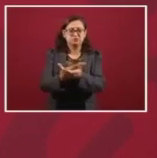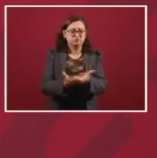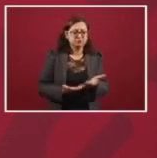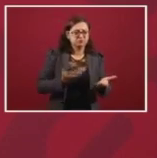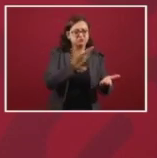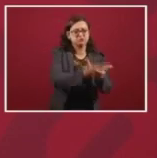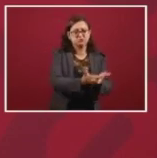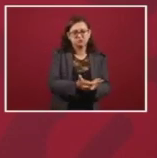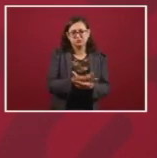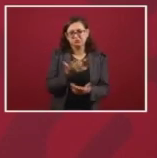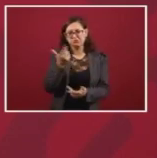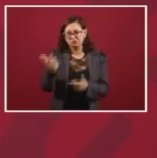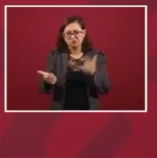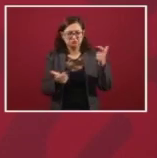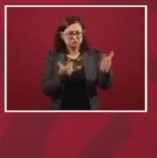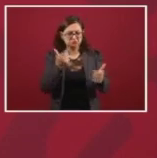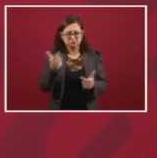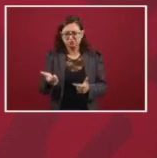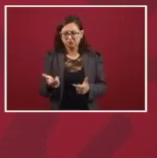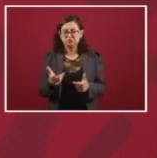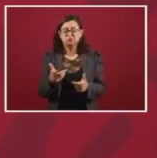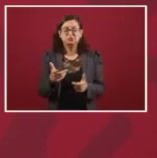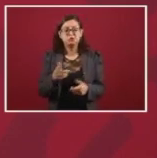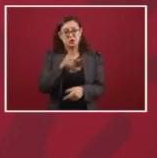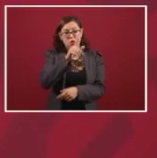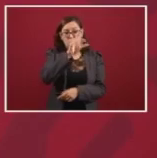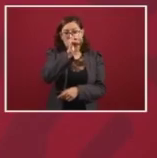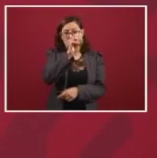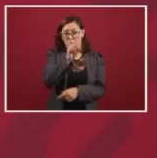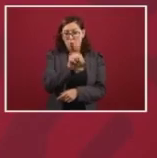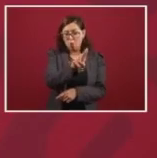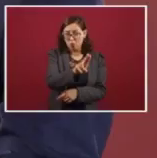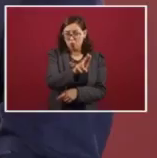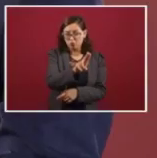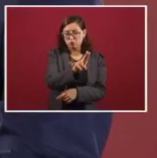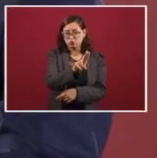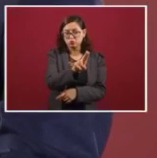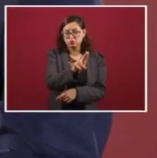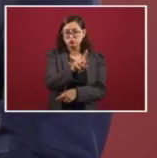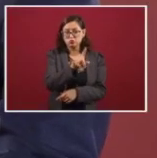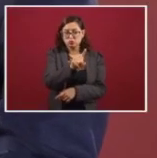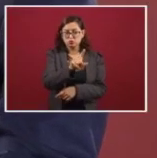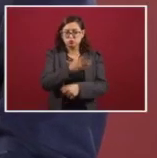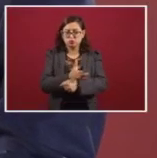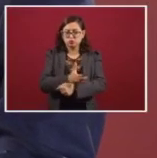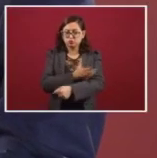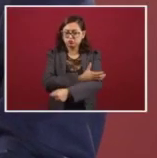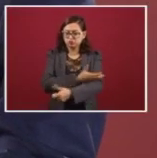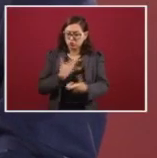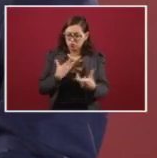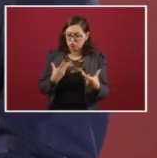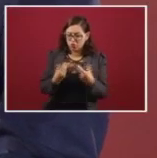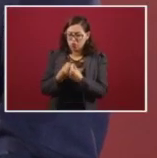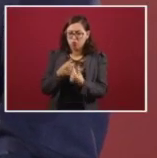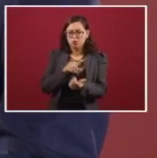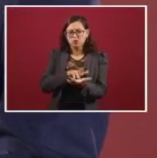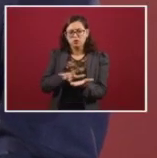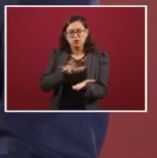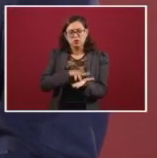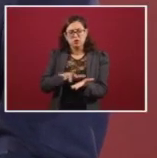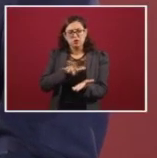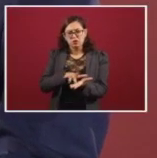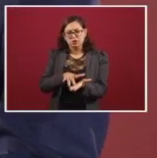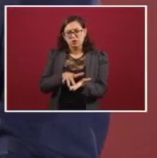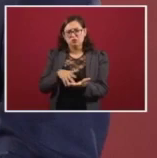y la ONU, que nos está acompañando en este proceso